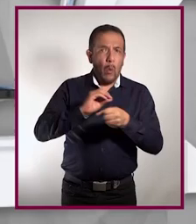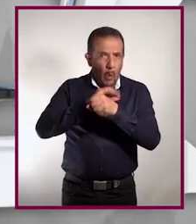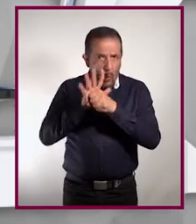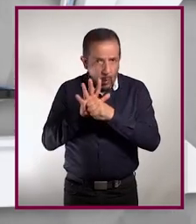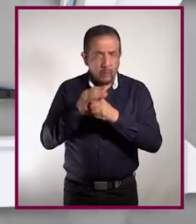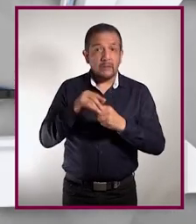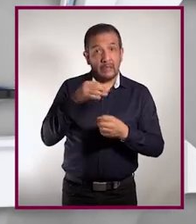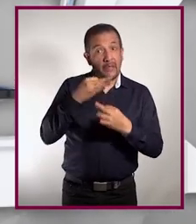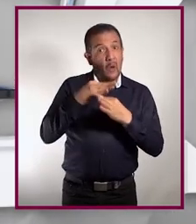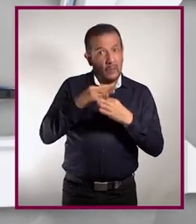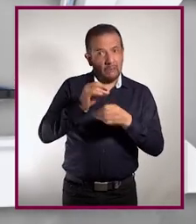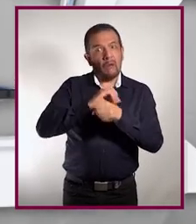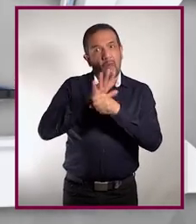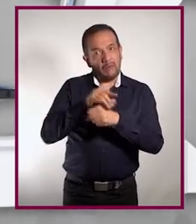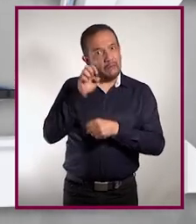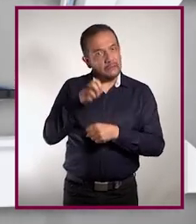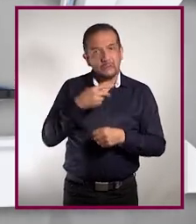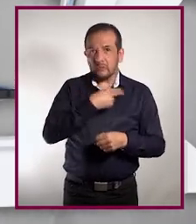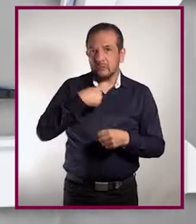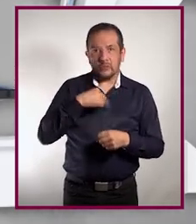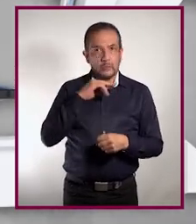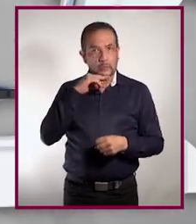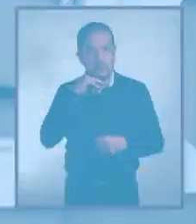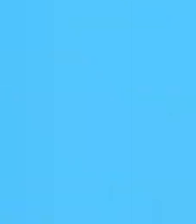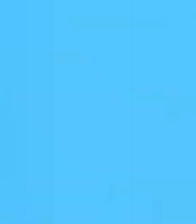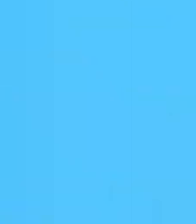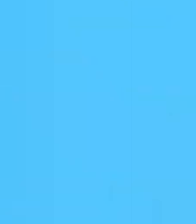la COVID, que hoy nos tiene a todos en alerta.